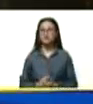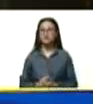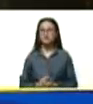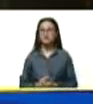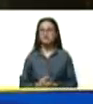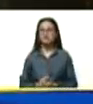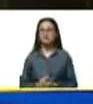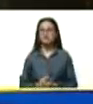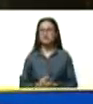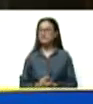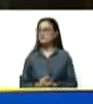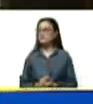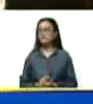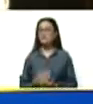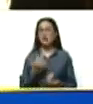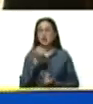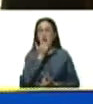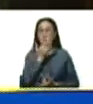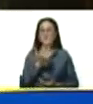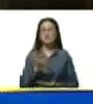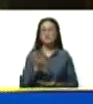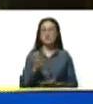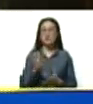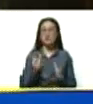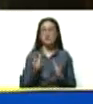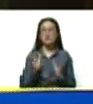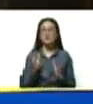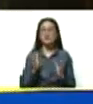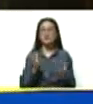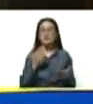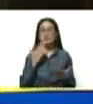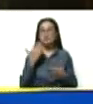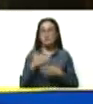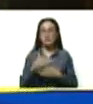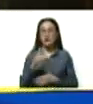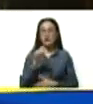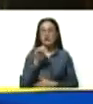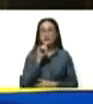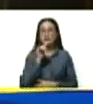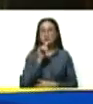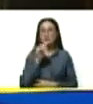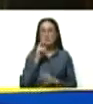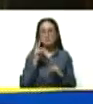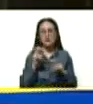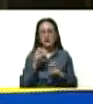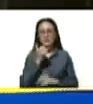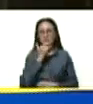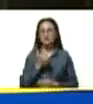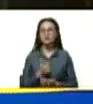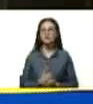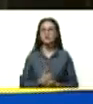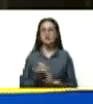triturándolos, algo pasó en la móvil, algo pasó, Alfred Nazaret. Bueno, me investigas bien. Pero aquí seguimos. Le estoy